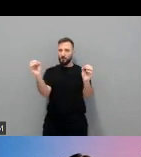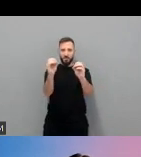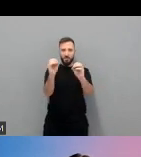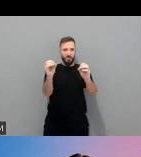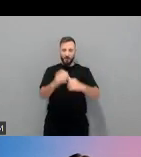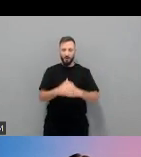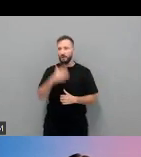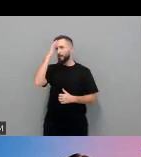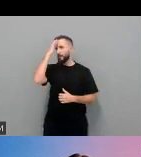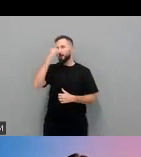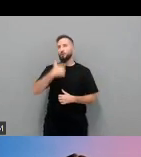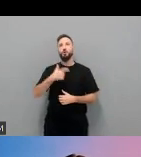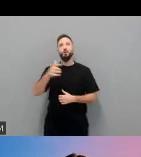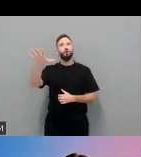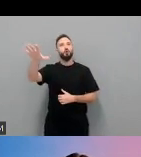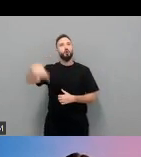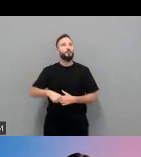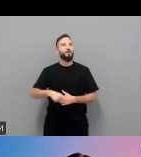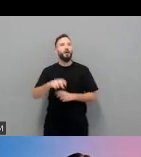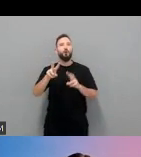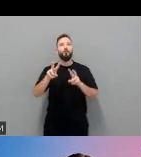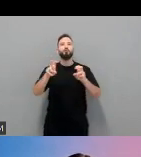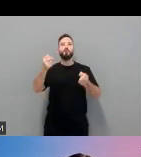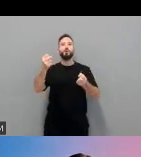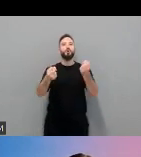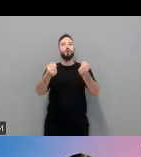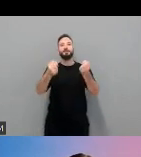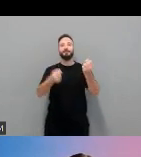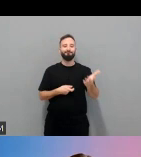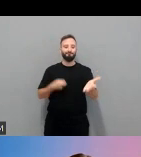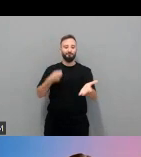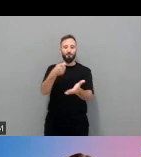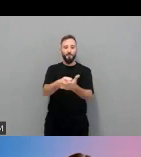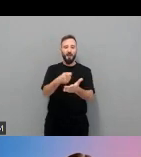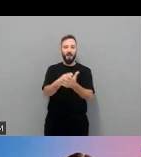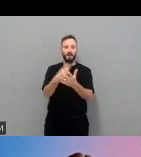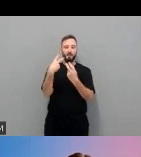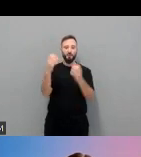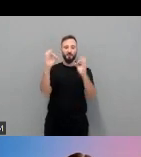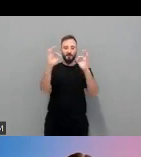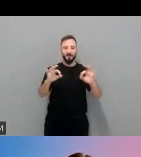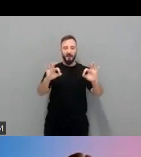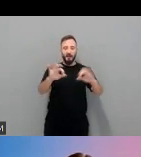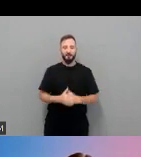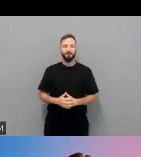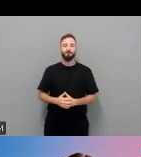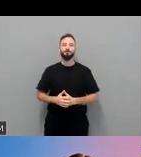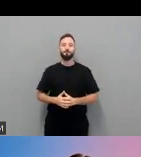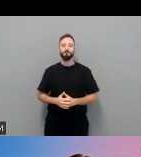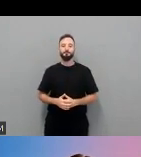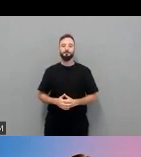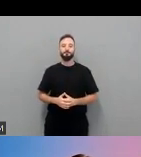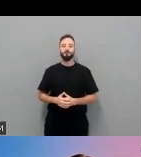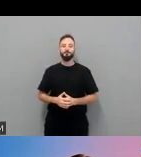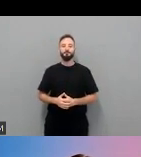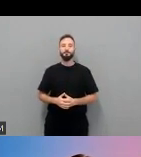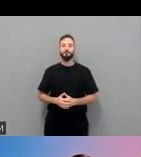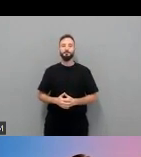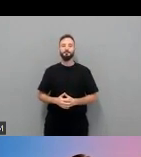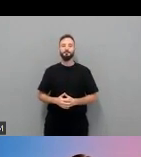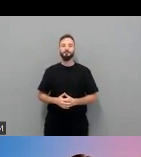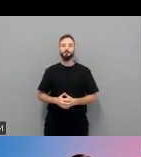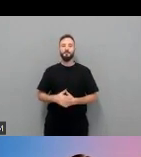o de adquisición de un nuevo vehículo, ¿no? De segunda mano, pero de matriculación. Reducción